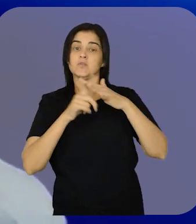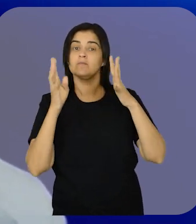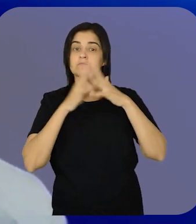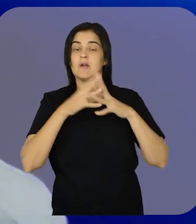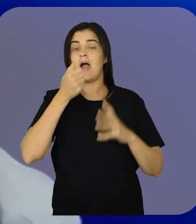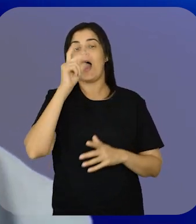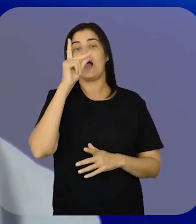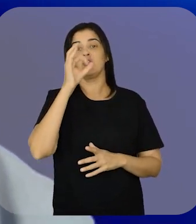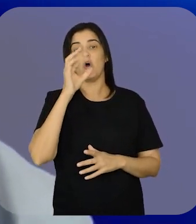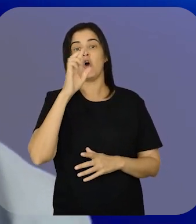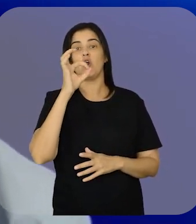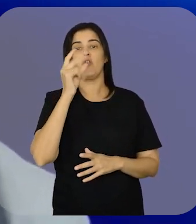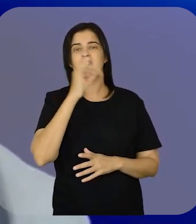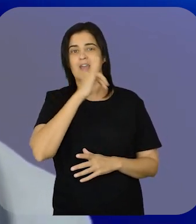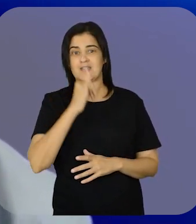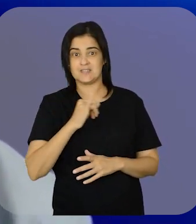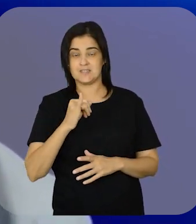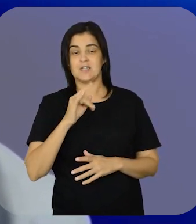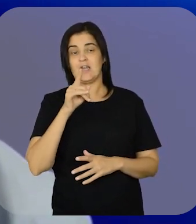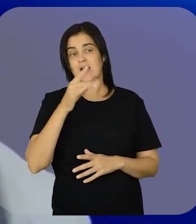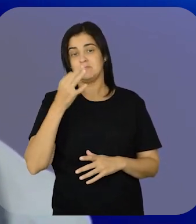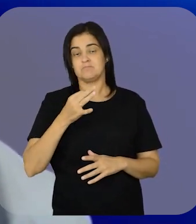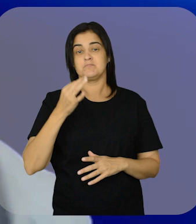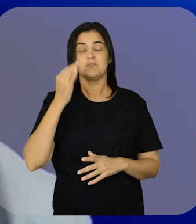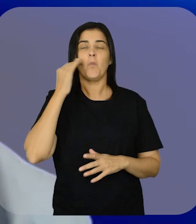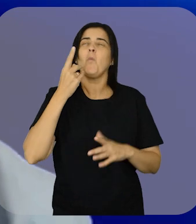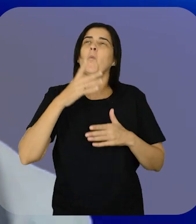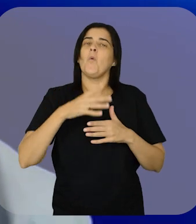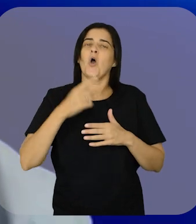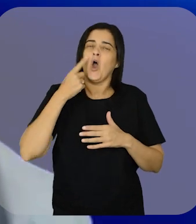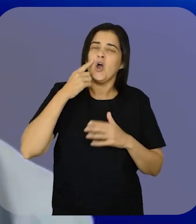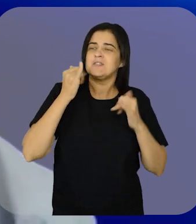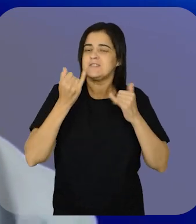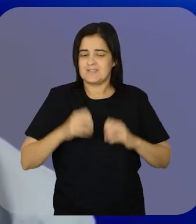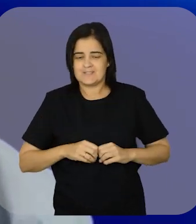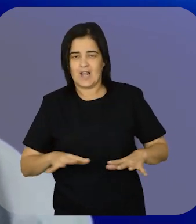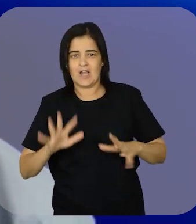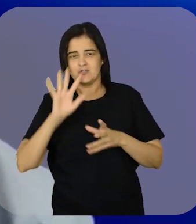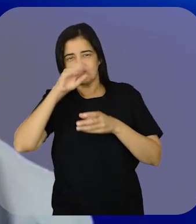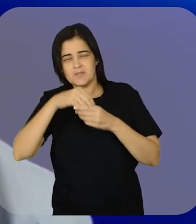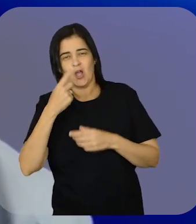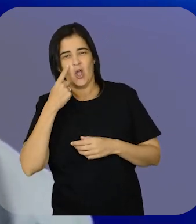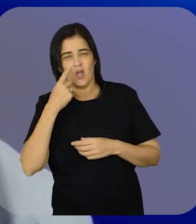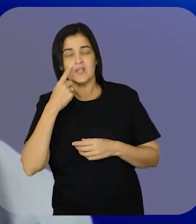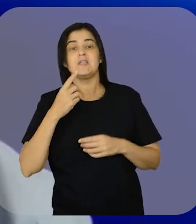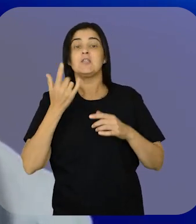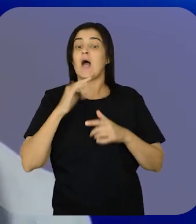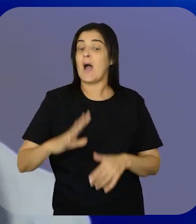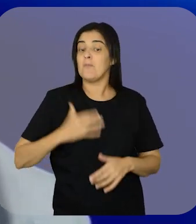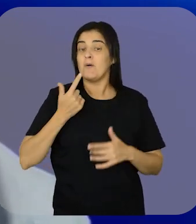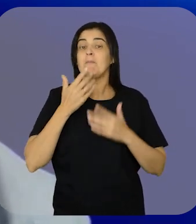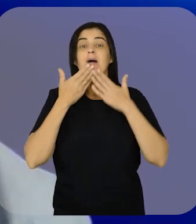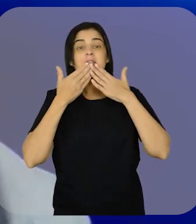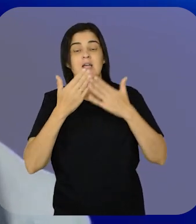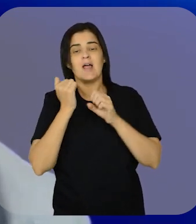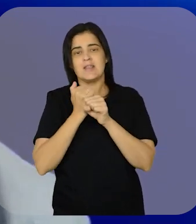doctor Aldo Rodríguez, un amigo de la casa, de Cerezo. Aprovechamos para agradecer